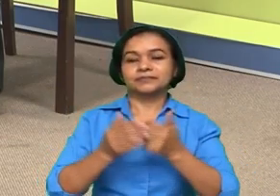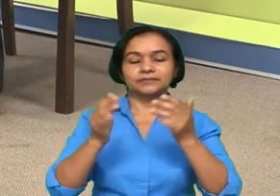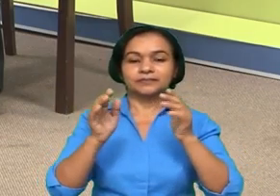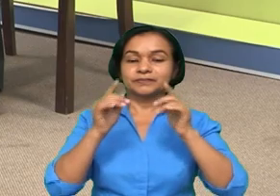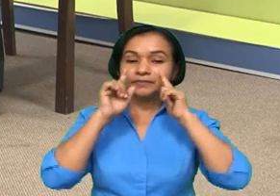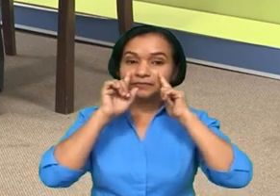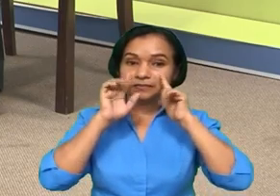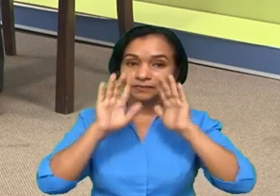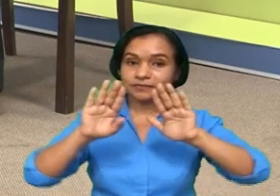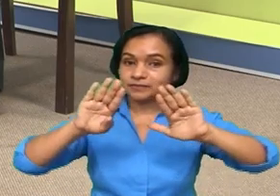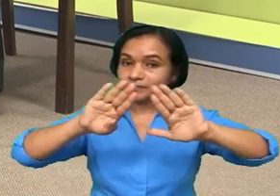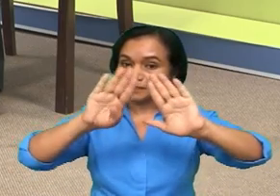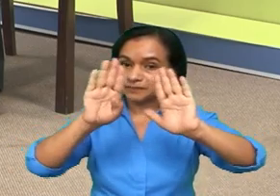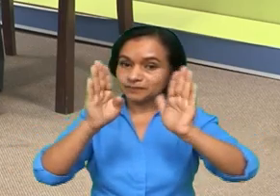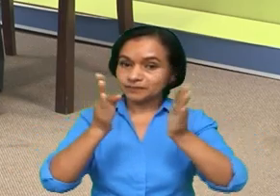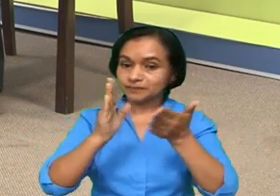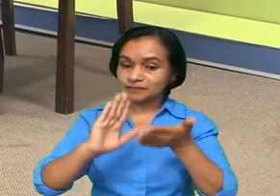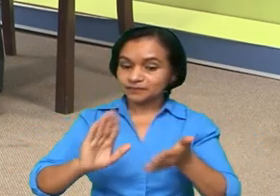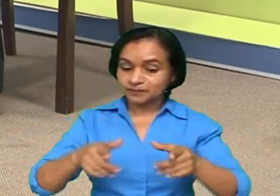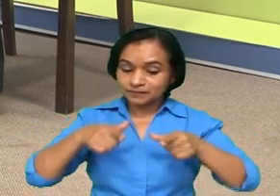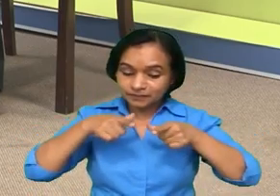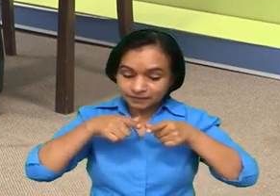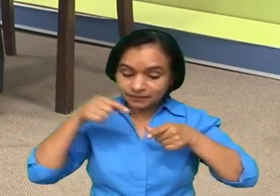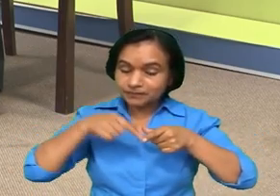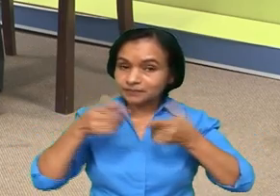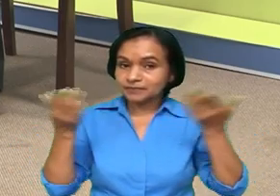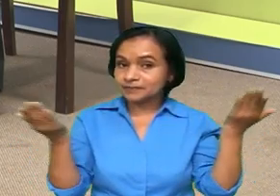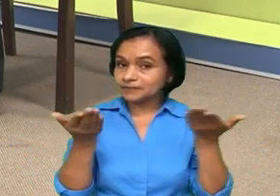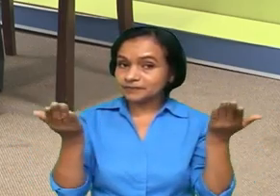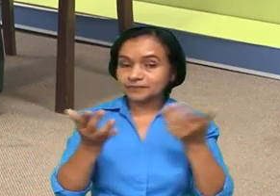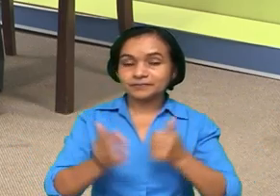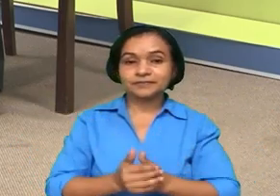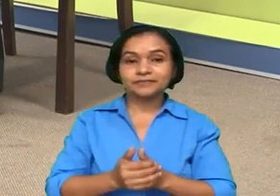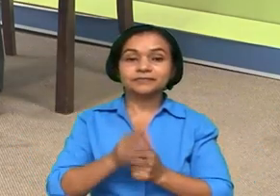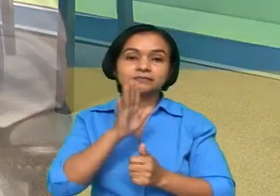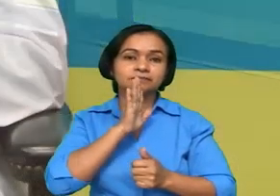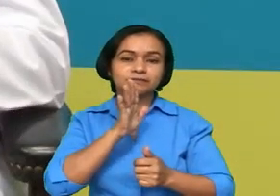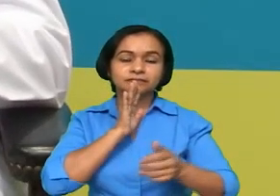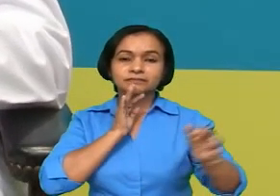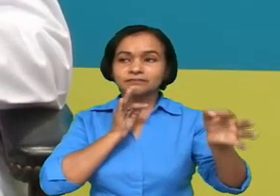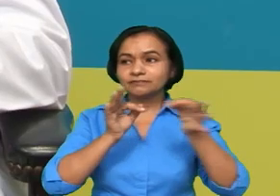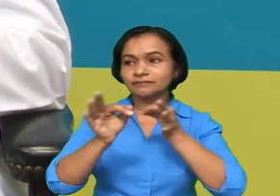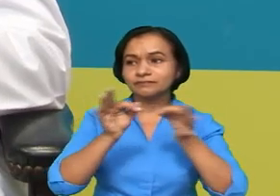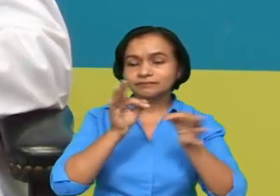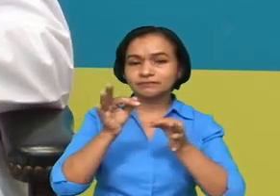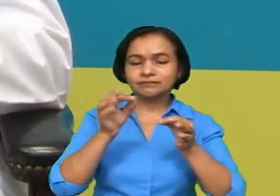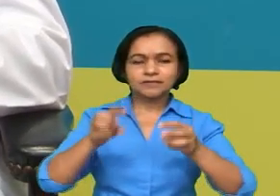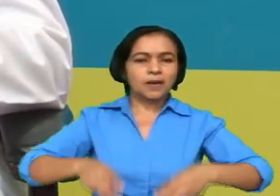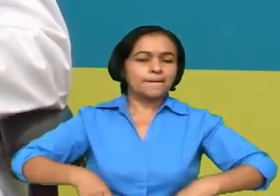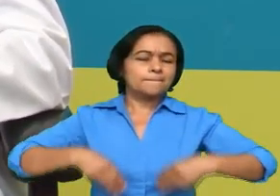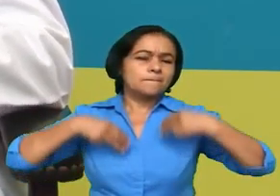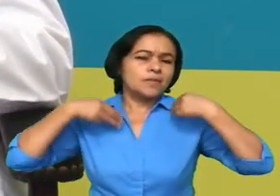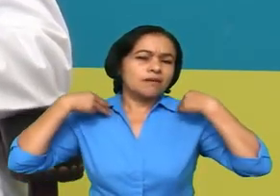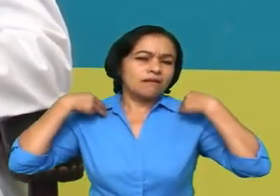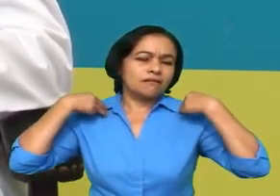genital. Entonces, ¿a qué me refiero con esto? Pues estamos como que muy de moda, ¿ya?